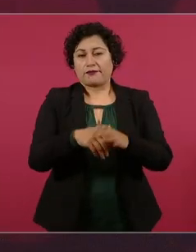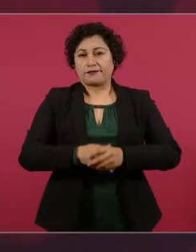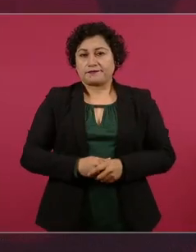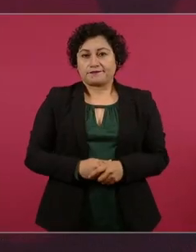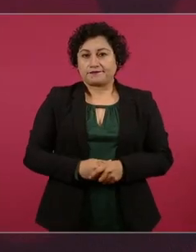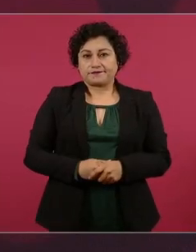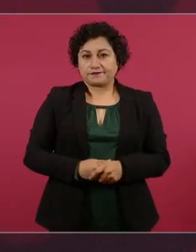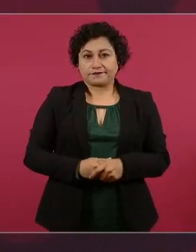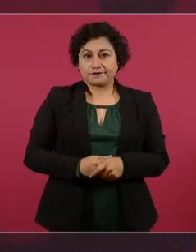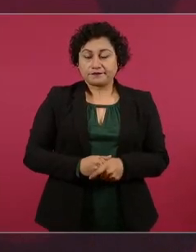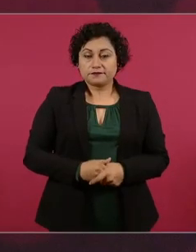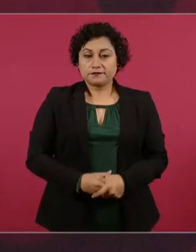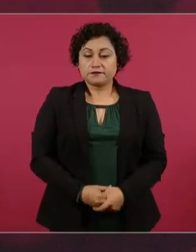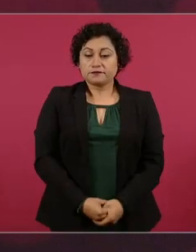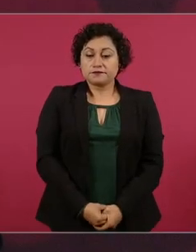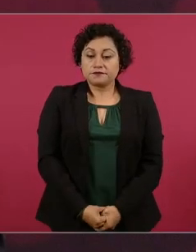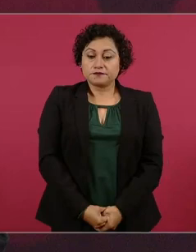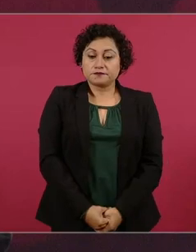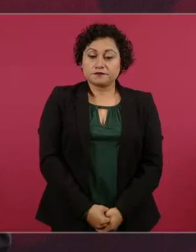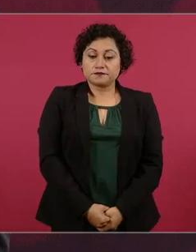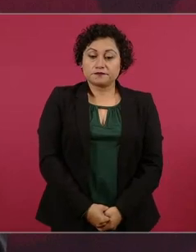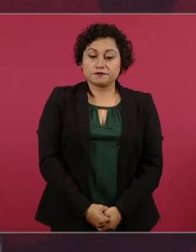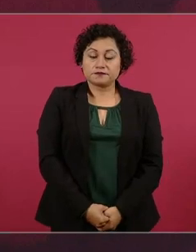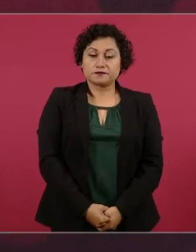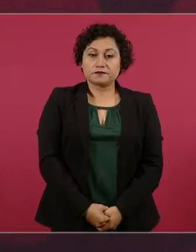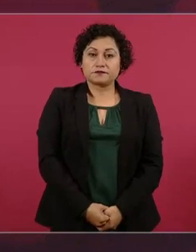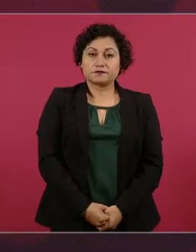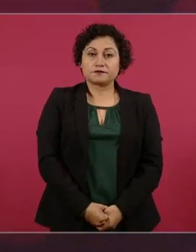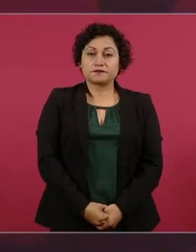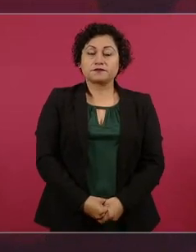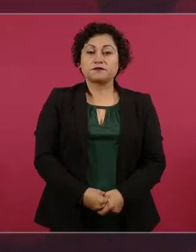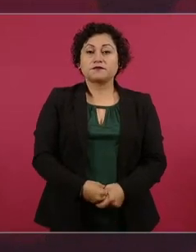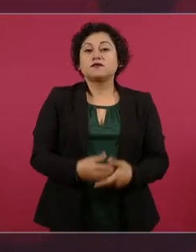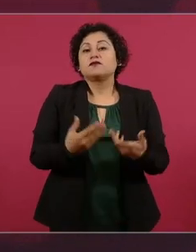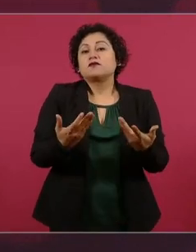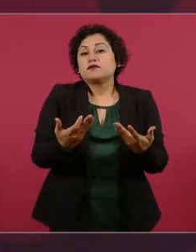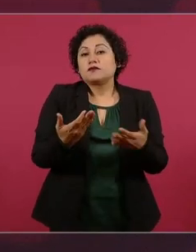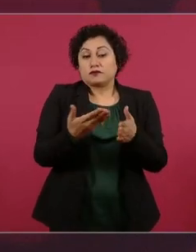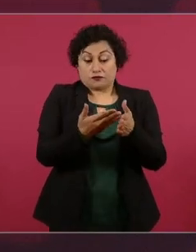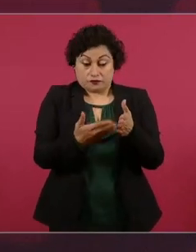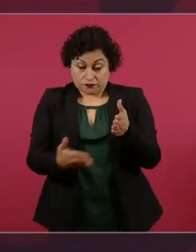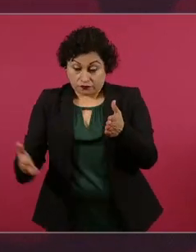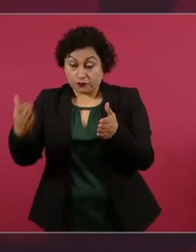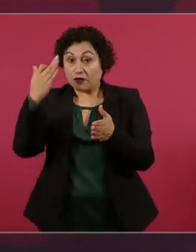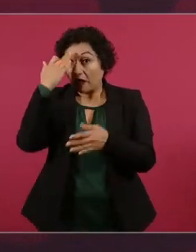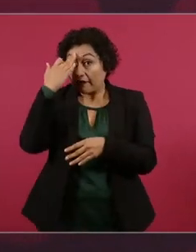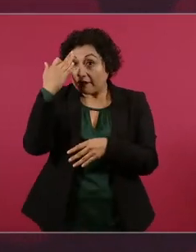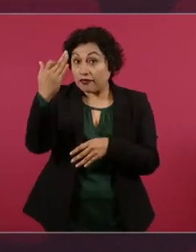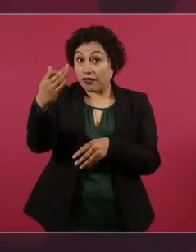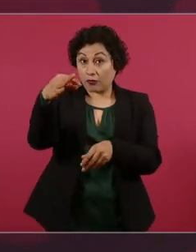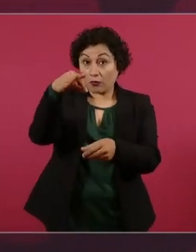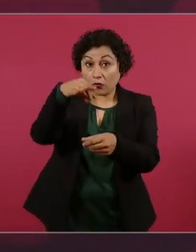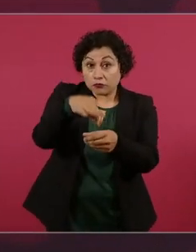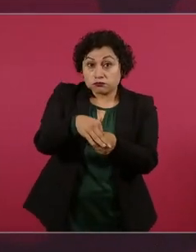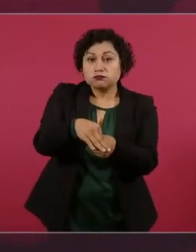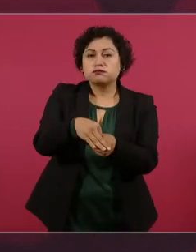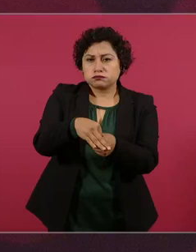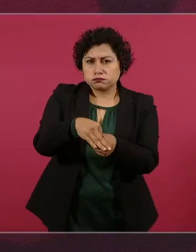llevar a cabo la elección presidencial, todas las elecciones, de manera pacífica.